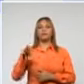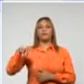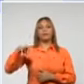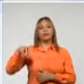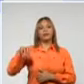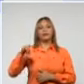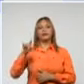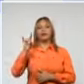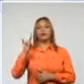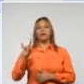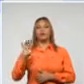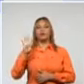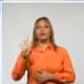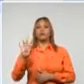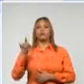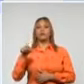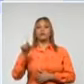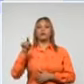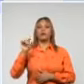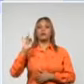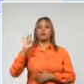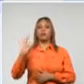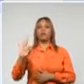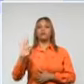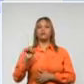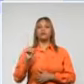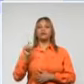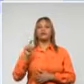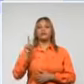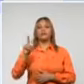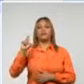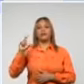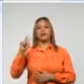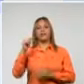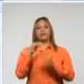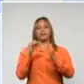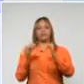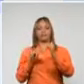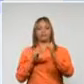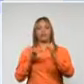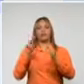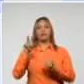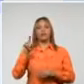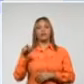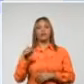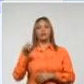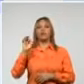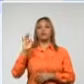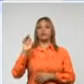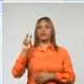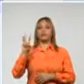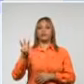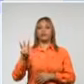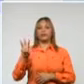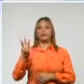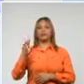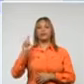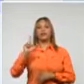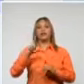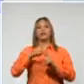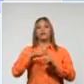a 4,8, Villa Clara disminuye a 2,83, Las Tunas con